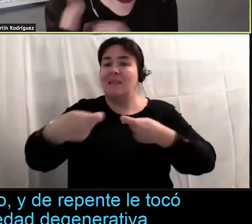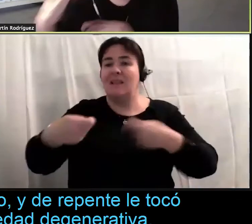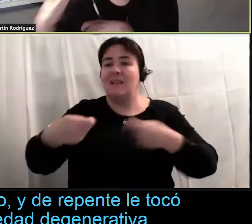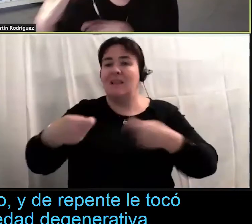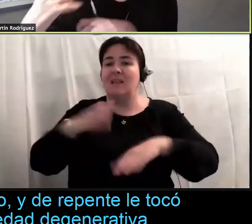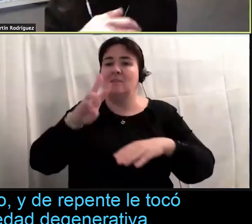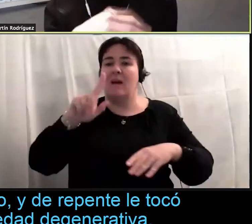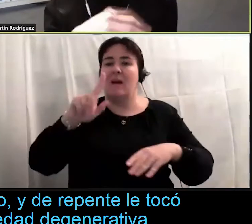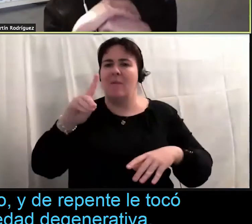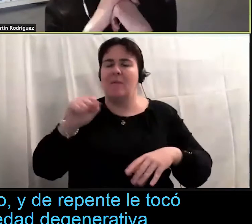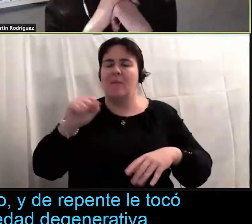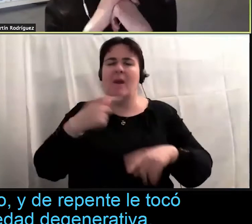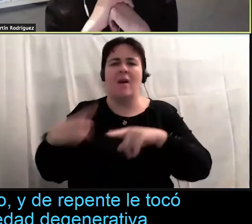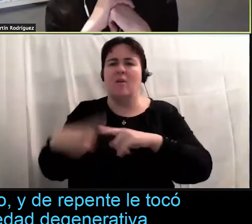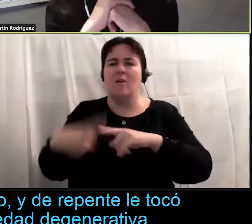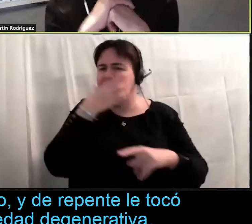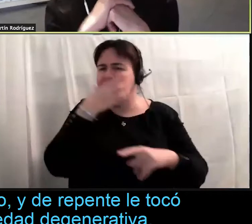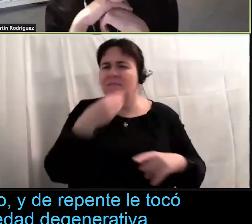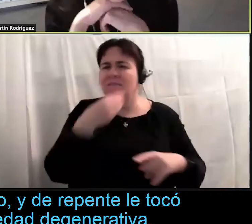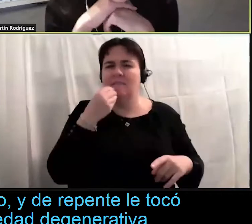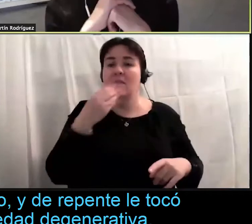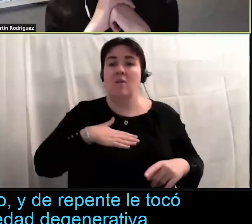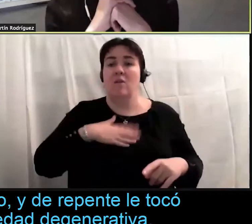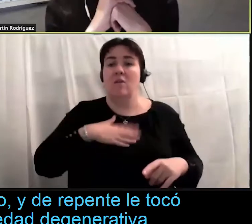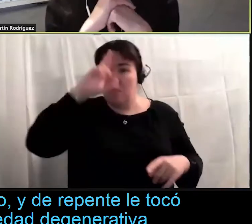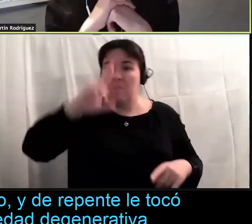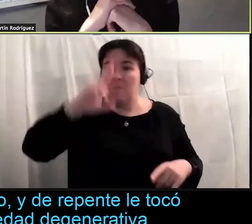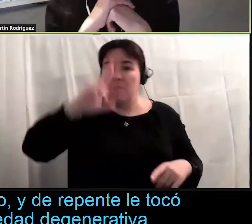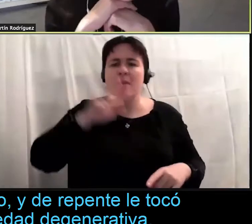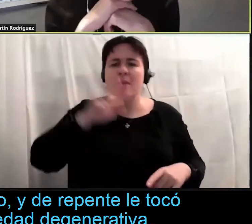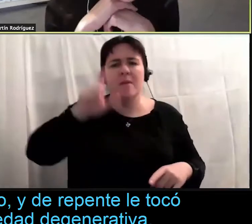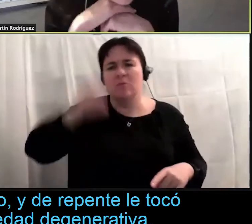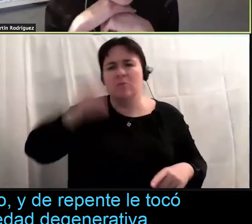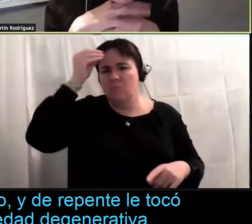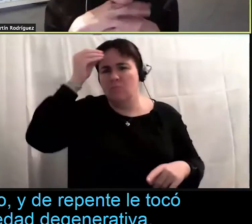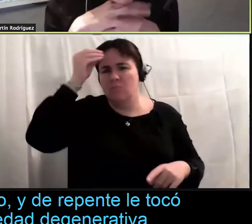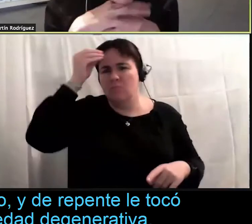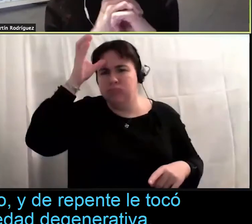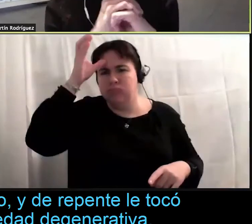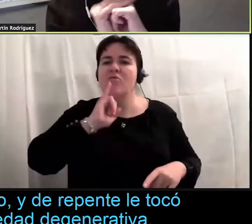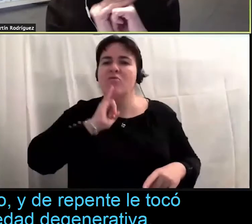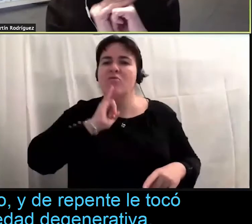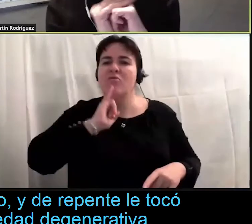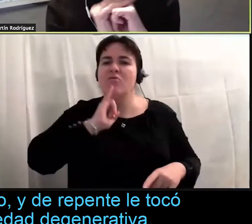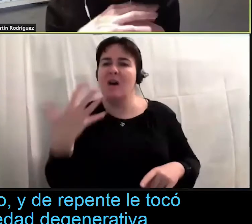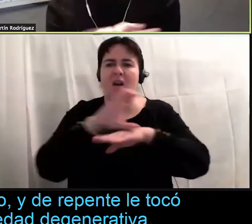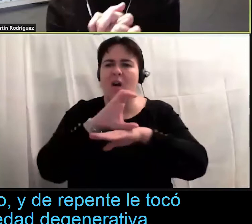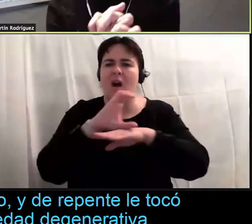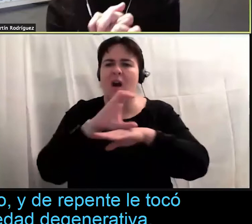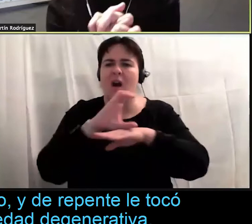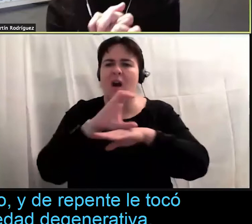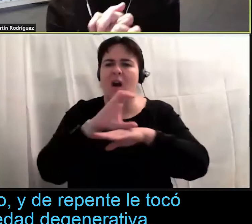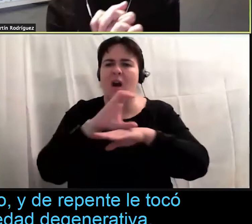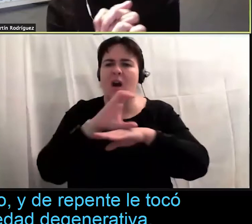cultísimo, hablaba 5 idiomas, mi padre también, estudió no sé cuántas carreras, todo fenomenal, y de repente le tocó la